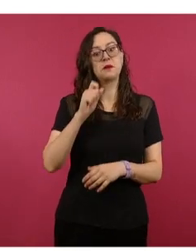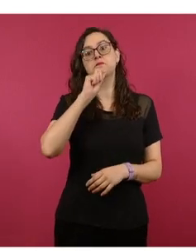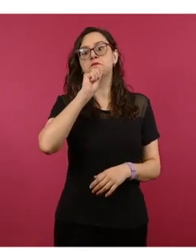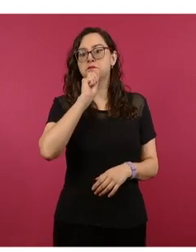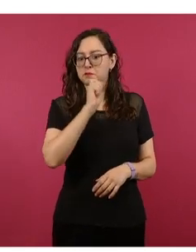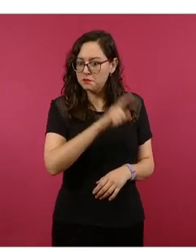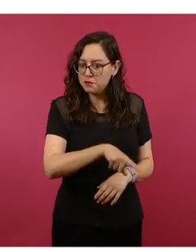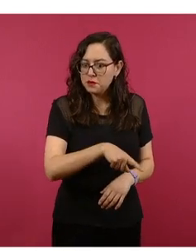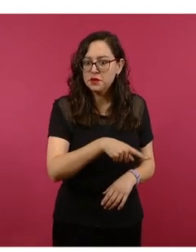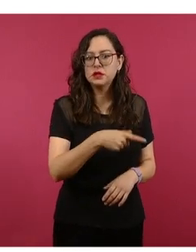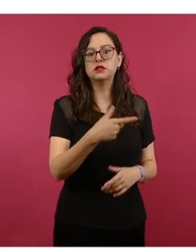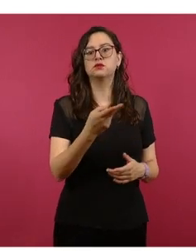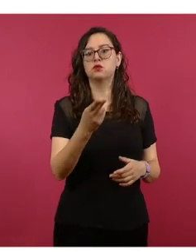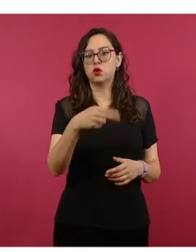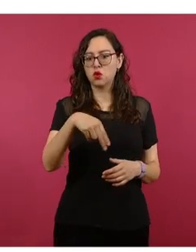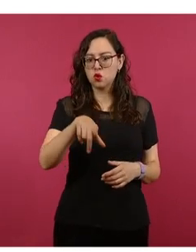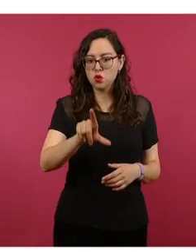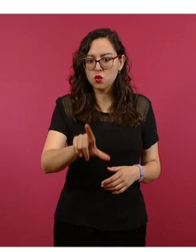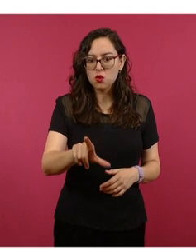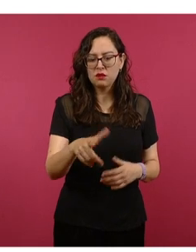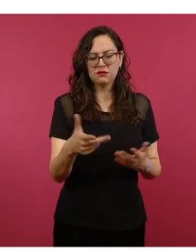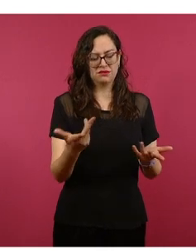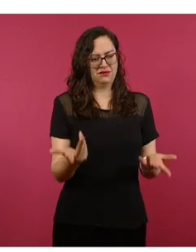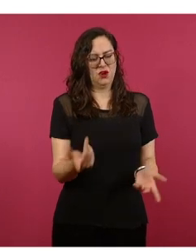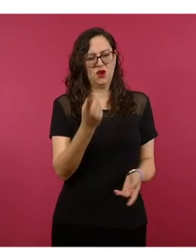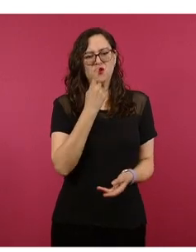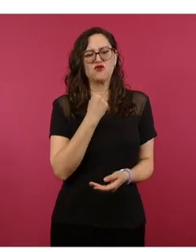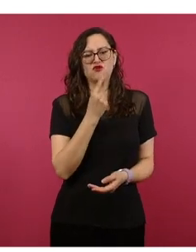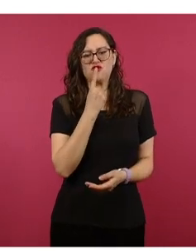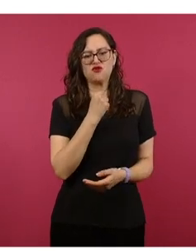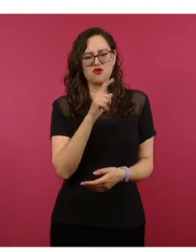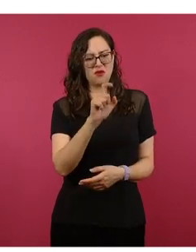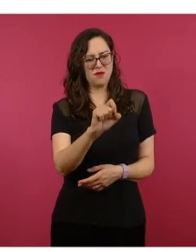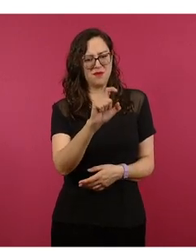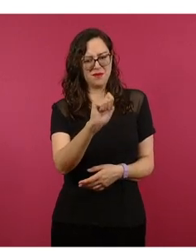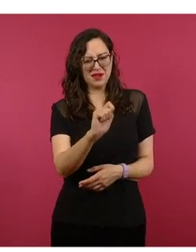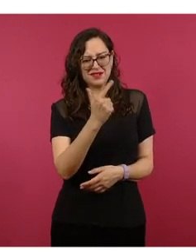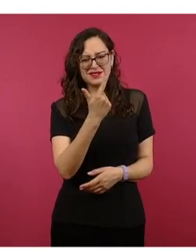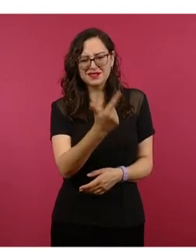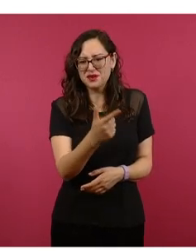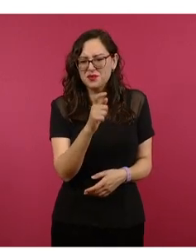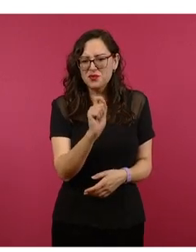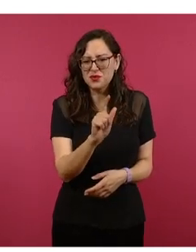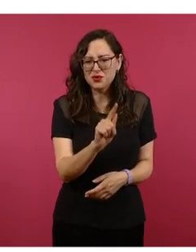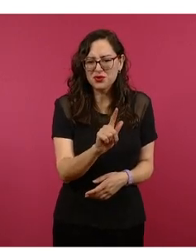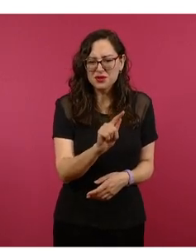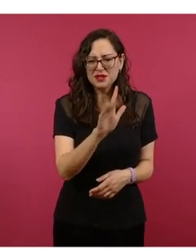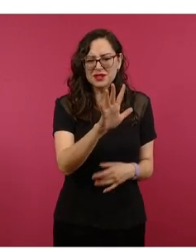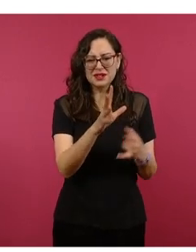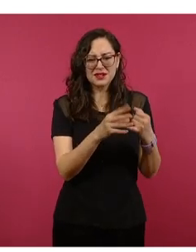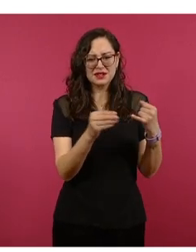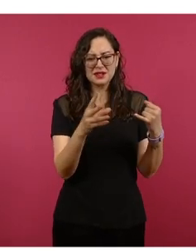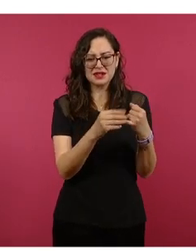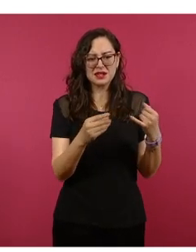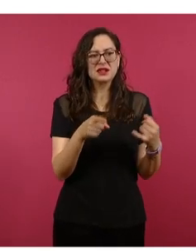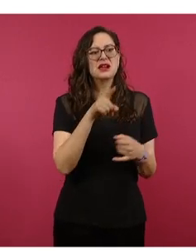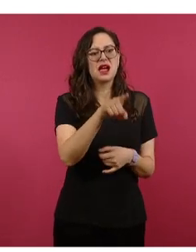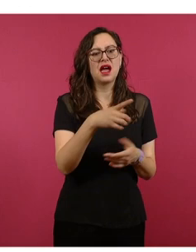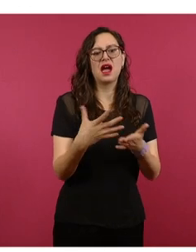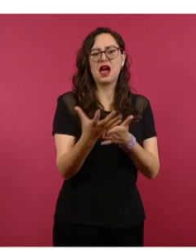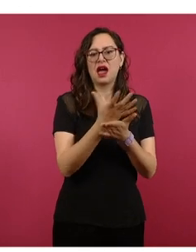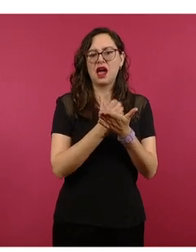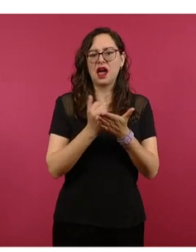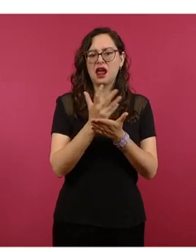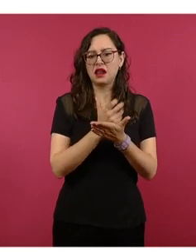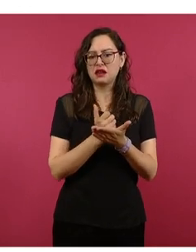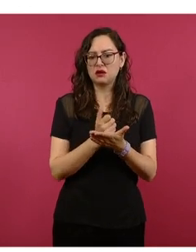León, en 27 pesos con 75 centavos el litro promedio de premium, con 4 pesos con 10 centavos